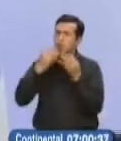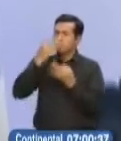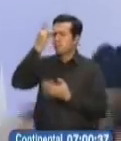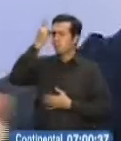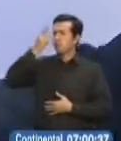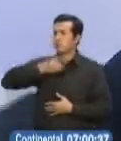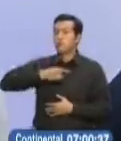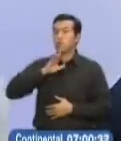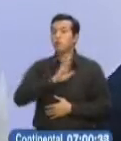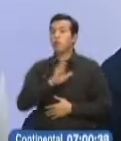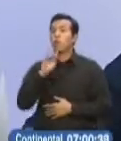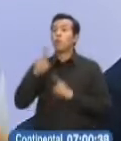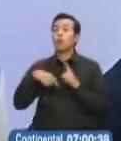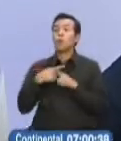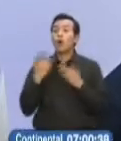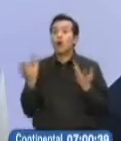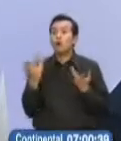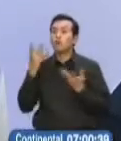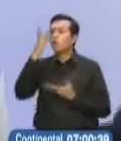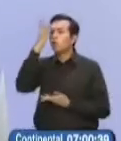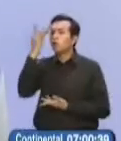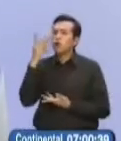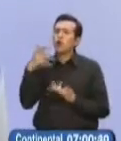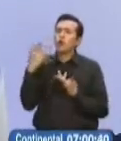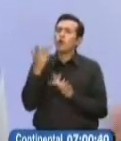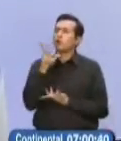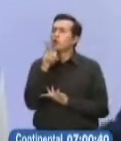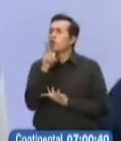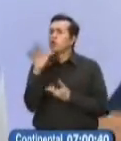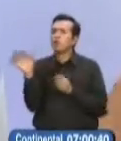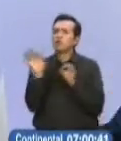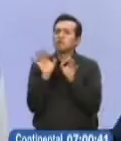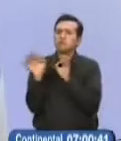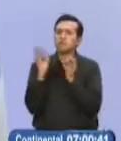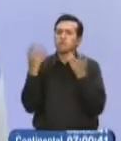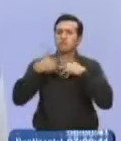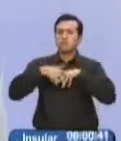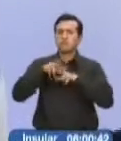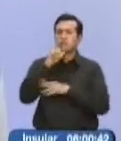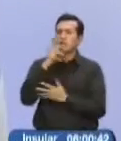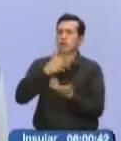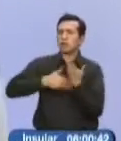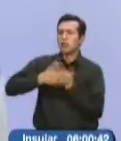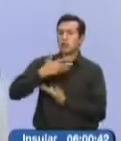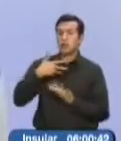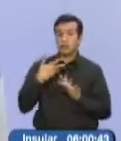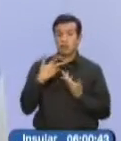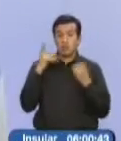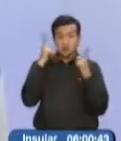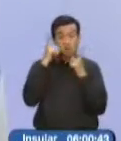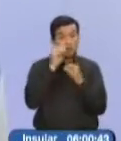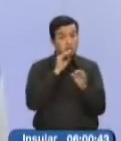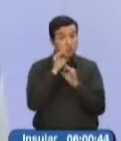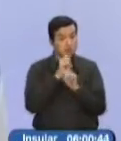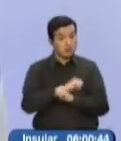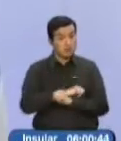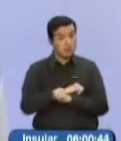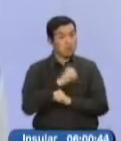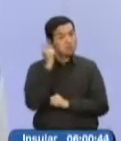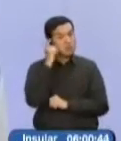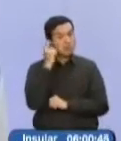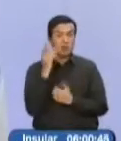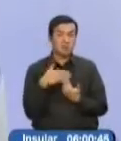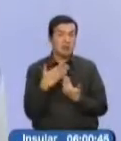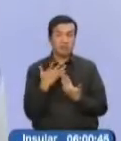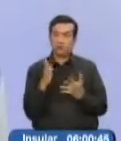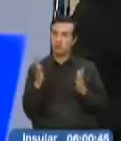decidir cómo y cuándo, por qué, con quién nos integramos en el mundo, nos interrelacionamos con el mundo. Eso es difícil explicar. Pero para lograr esa